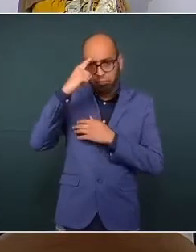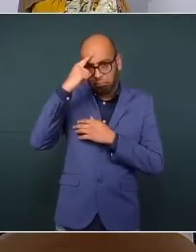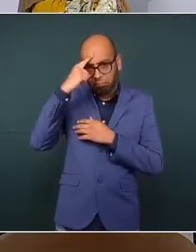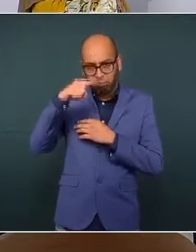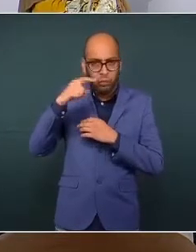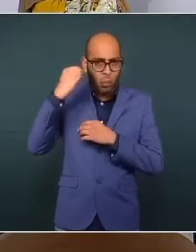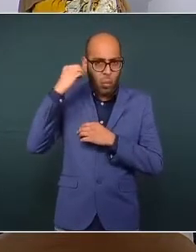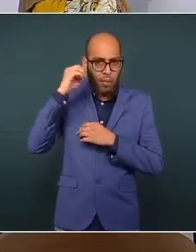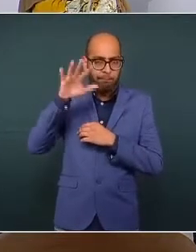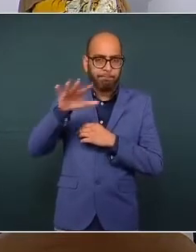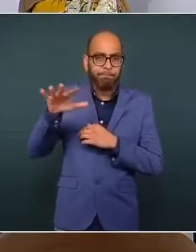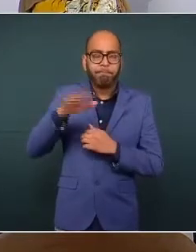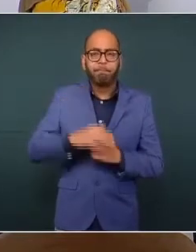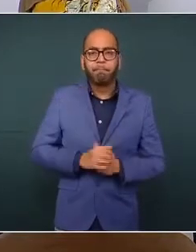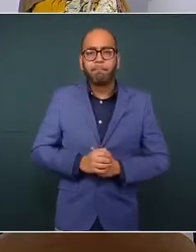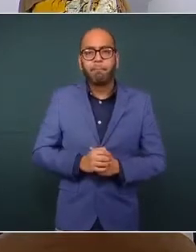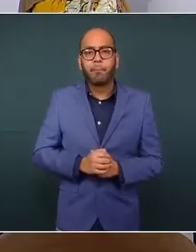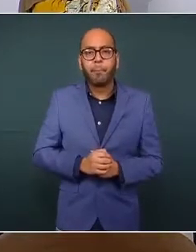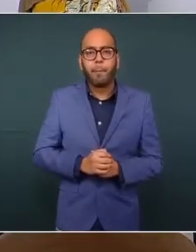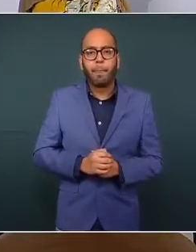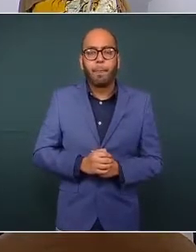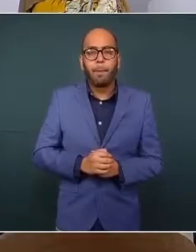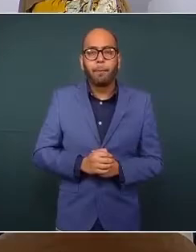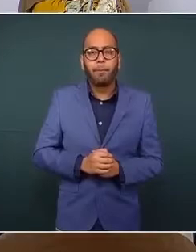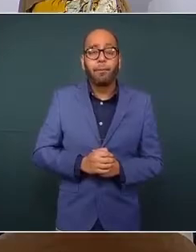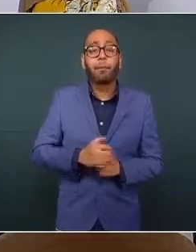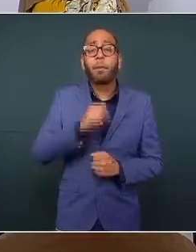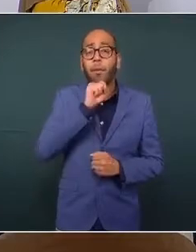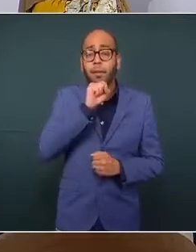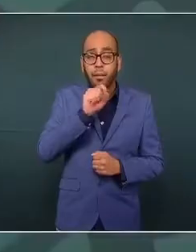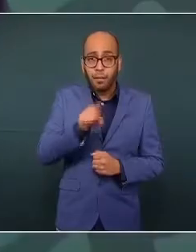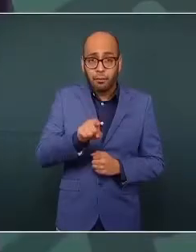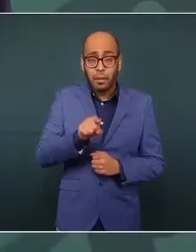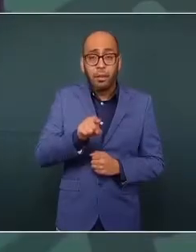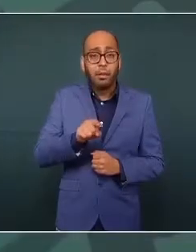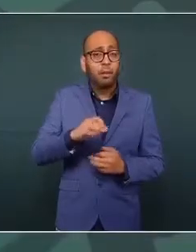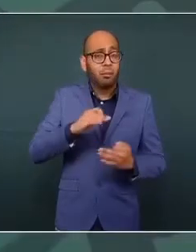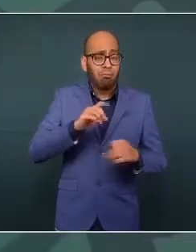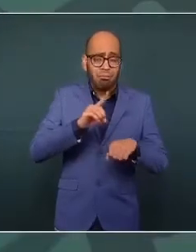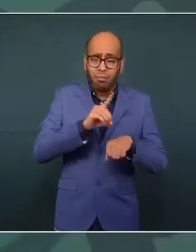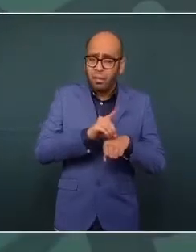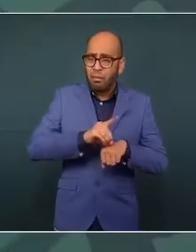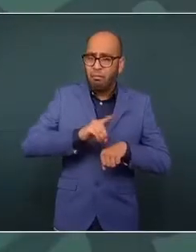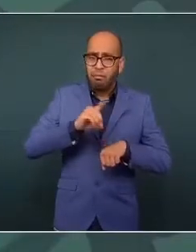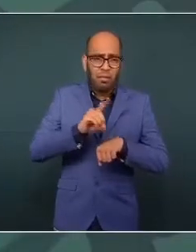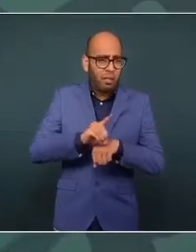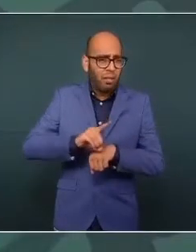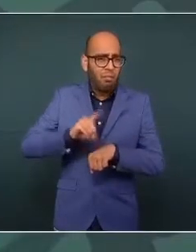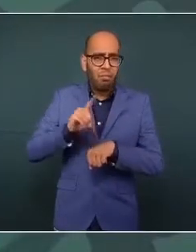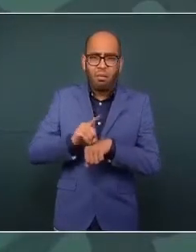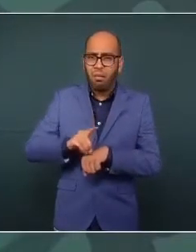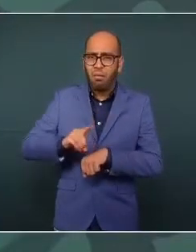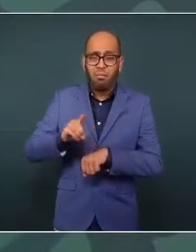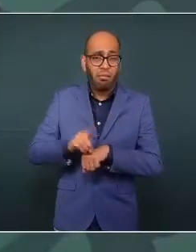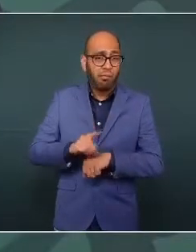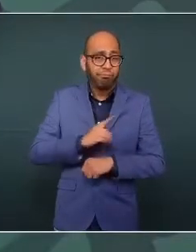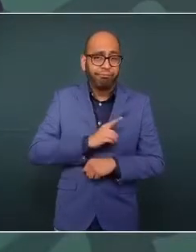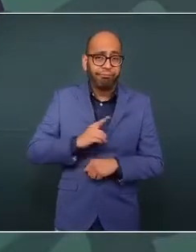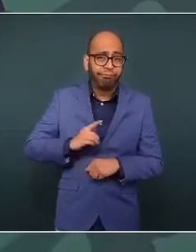Y también, y lo tenemos que hacer todos los días,